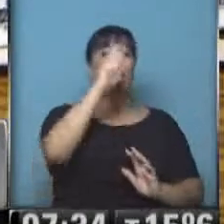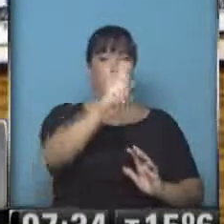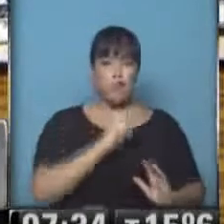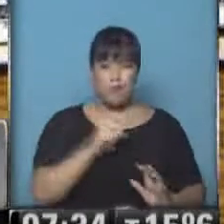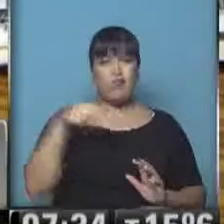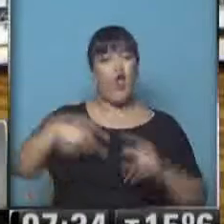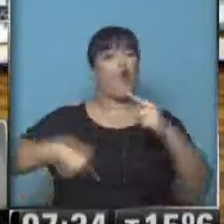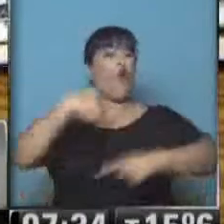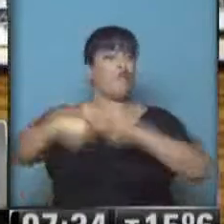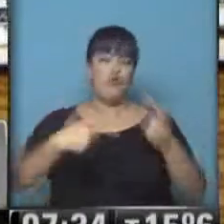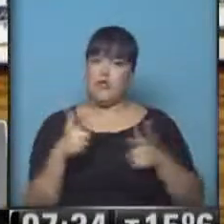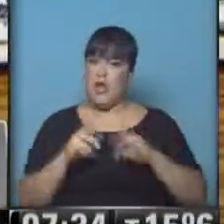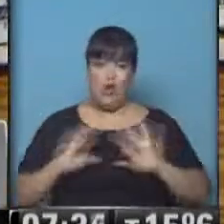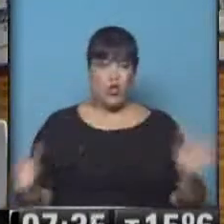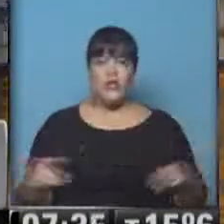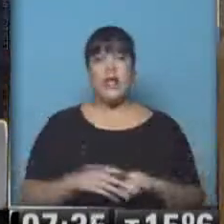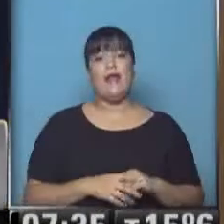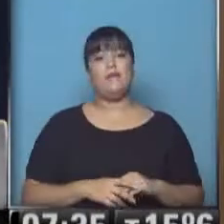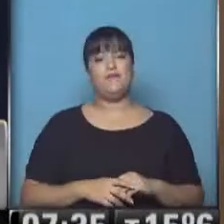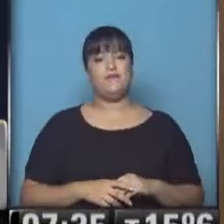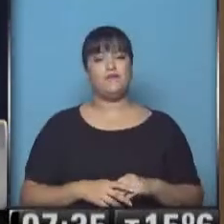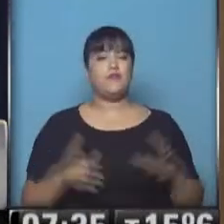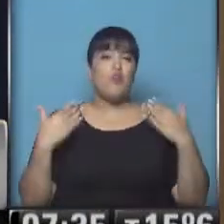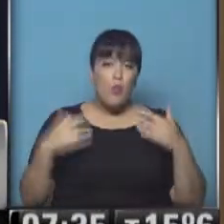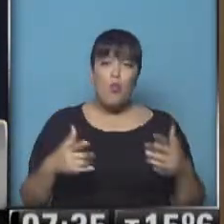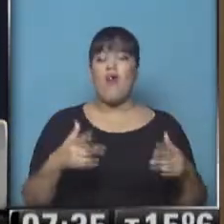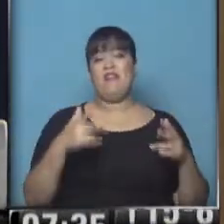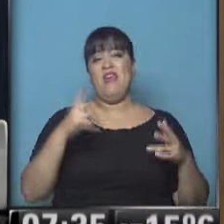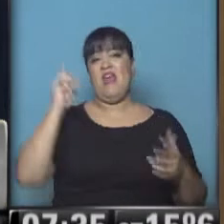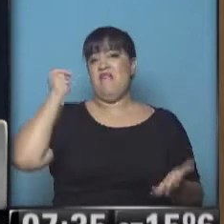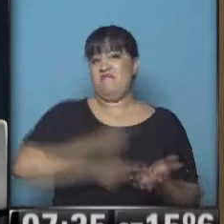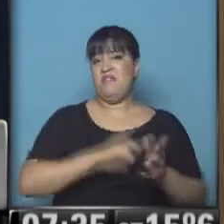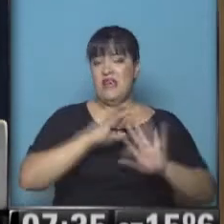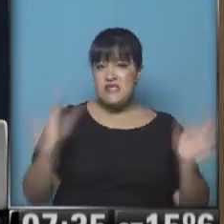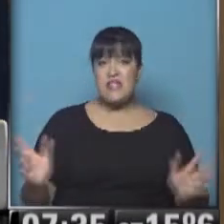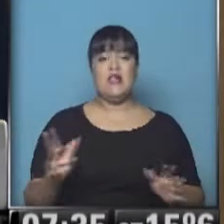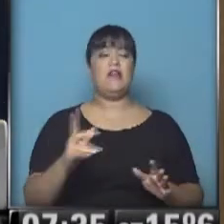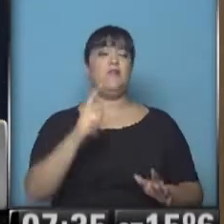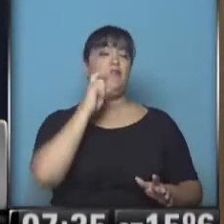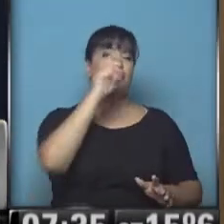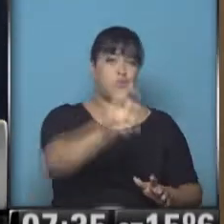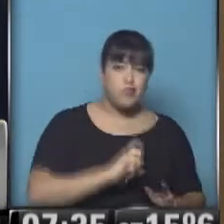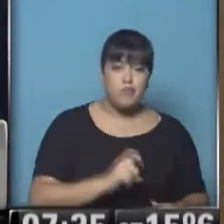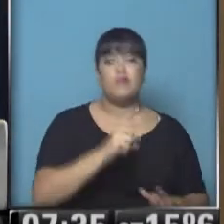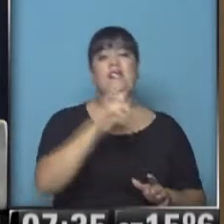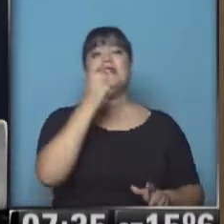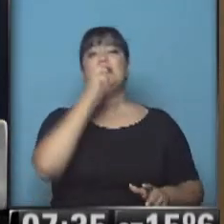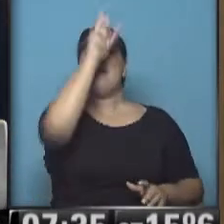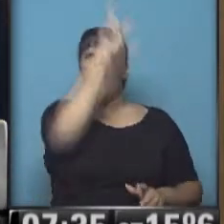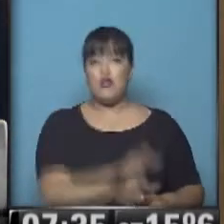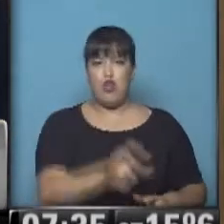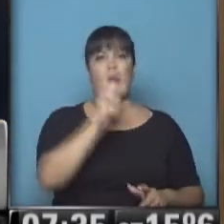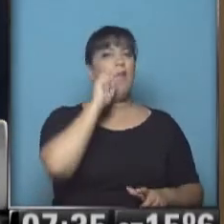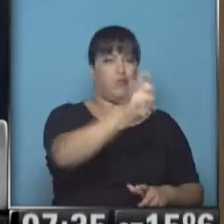consecuencias se puede decretar el desacato de una persona física o de una